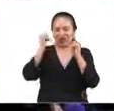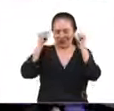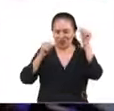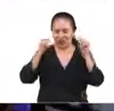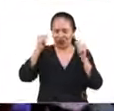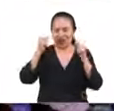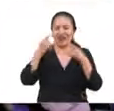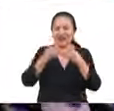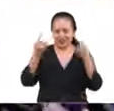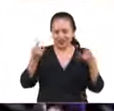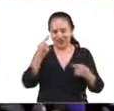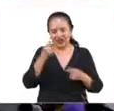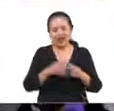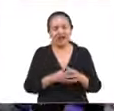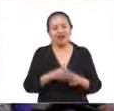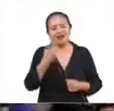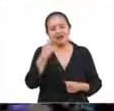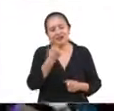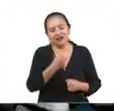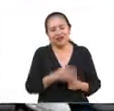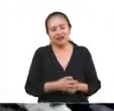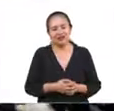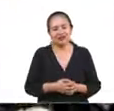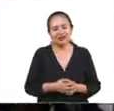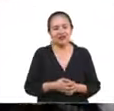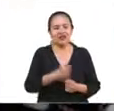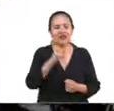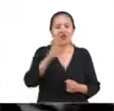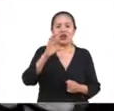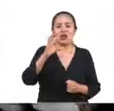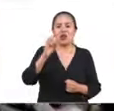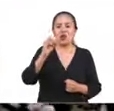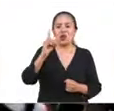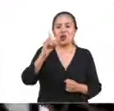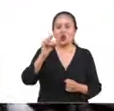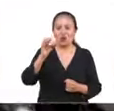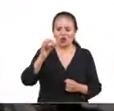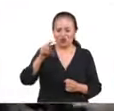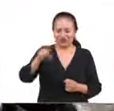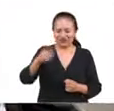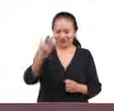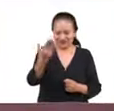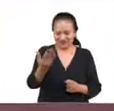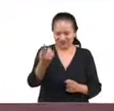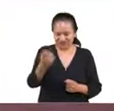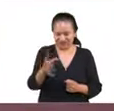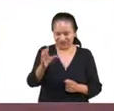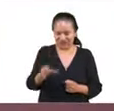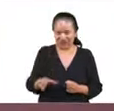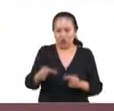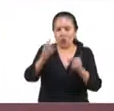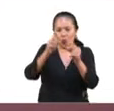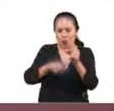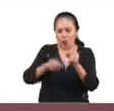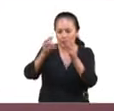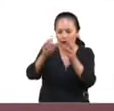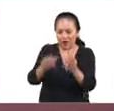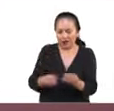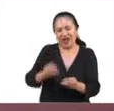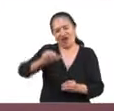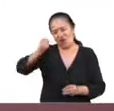Historia. Y entonces el Colón va a ser llevado al Museo del